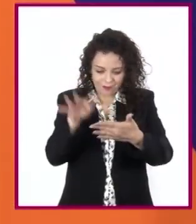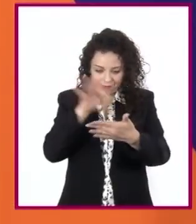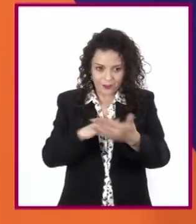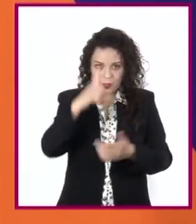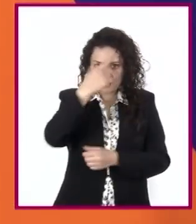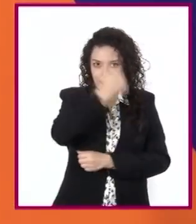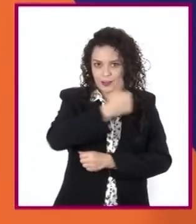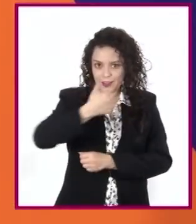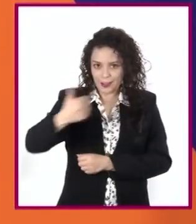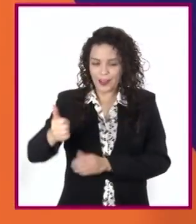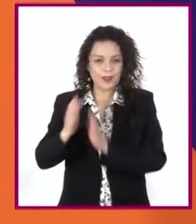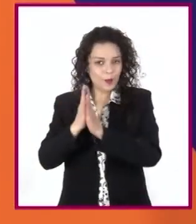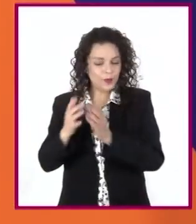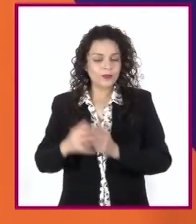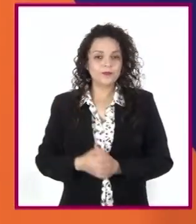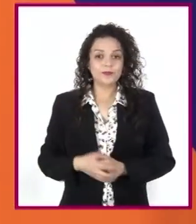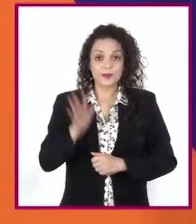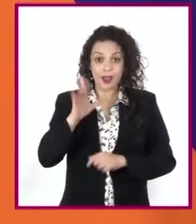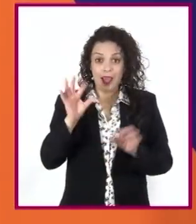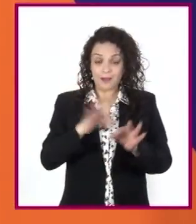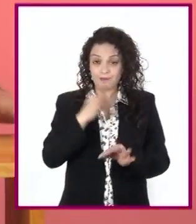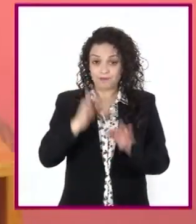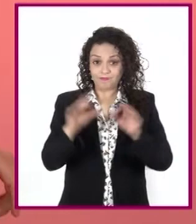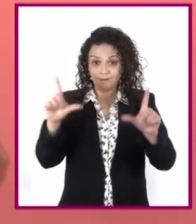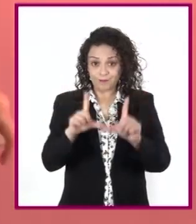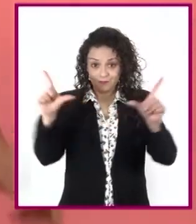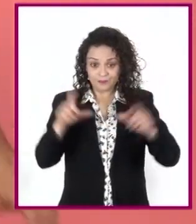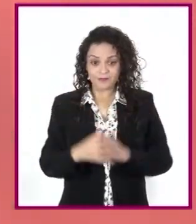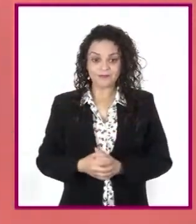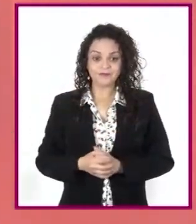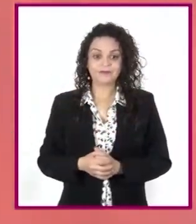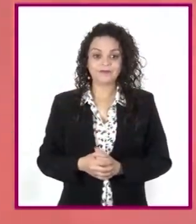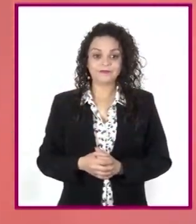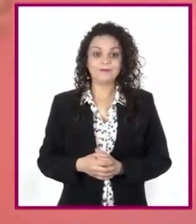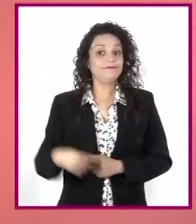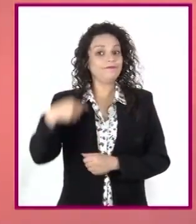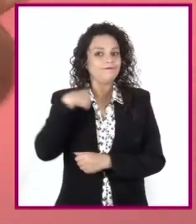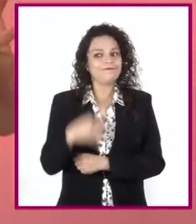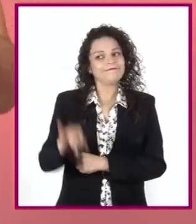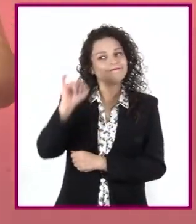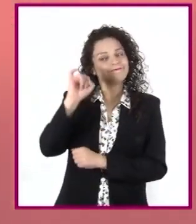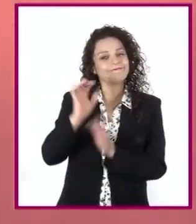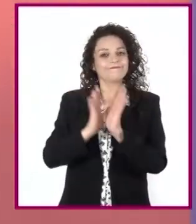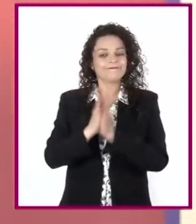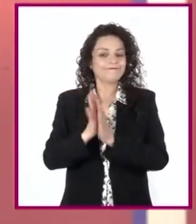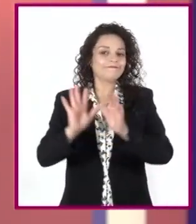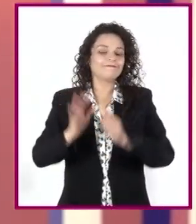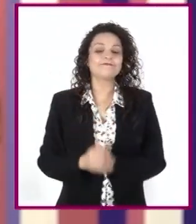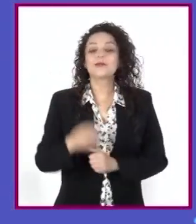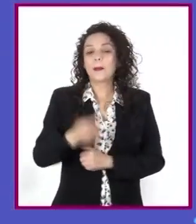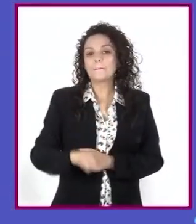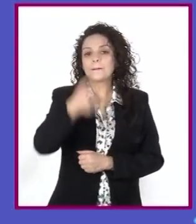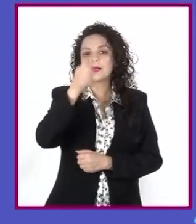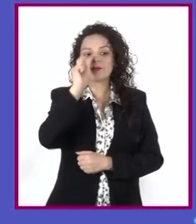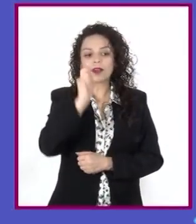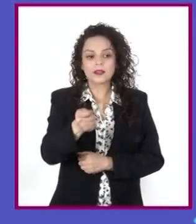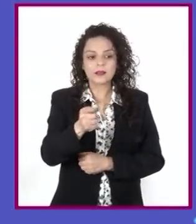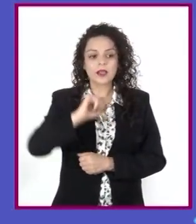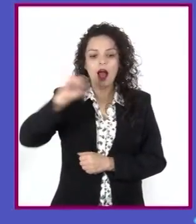referencia. ¿Están listas y listos? Yo estoy más que listo. La primera es